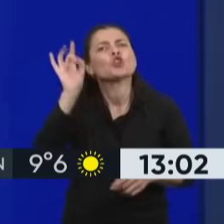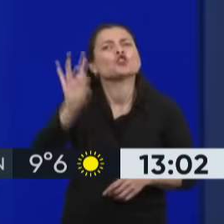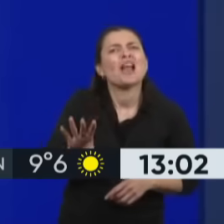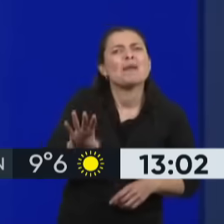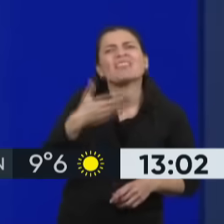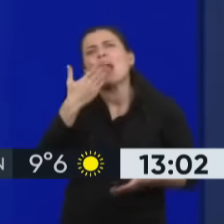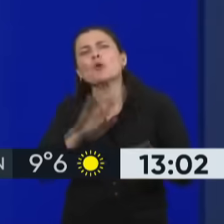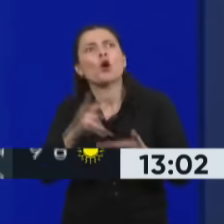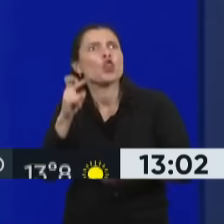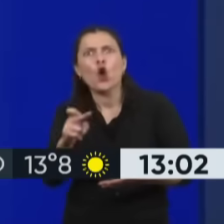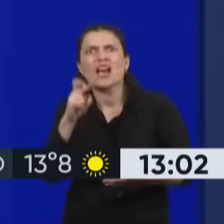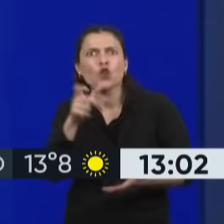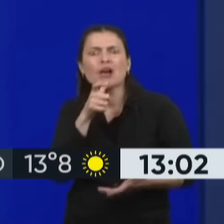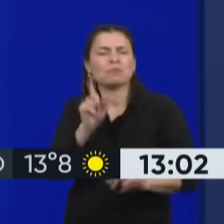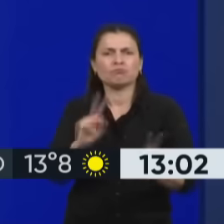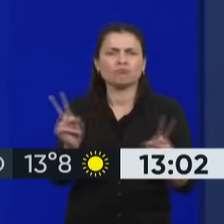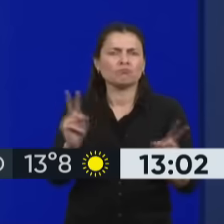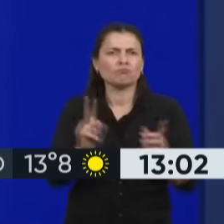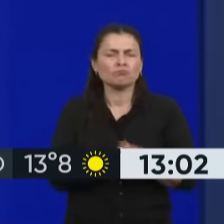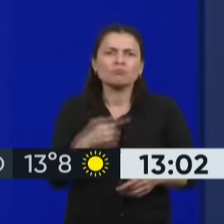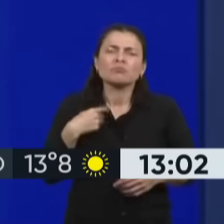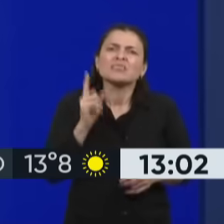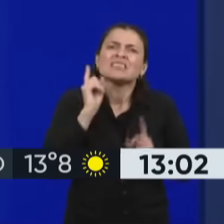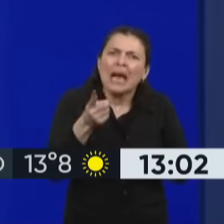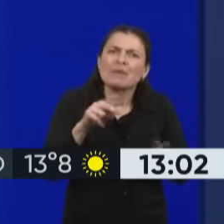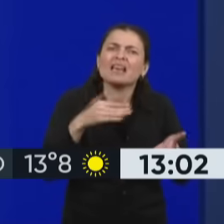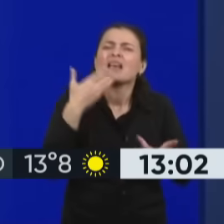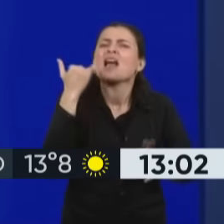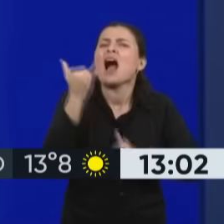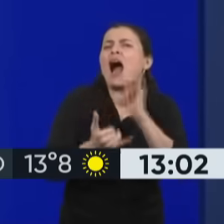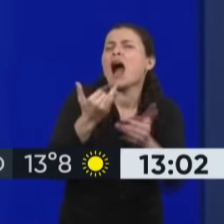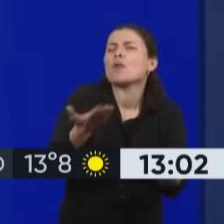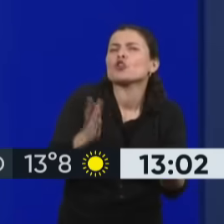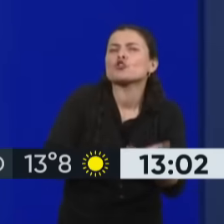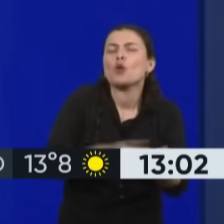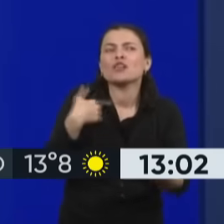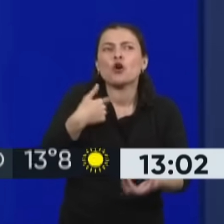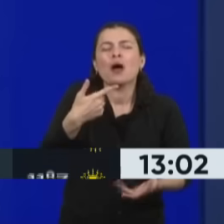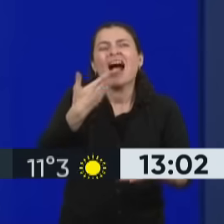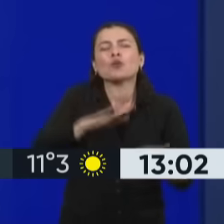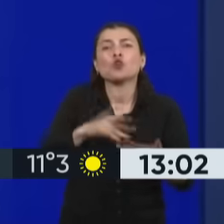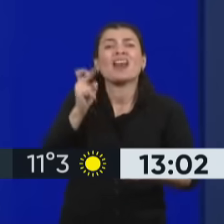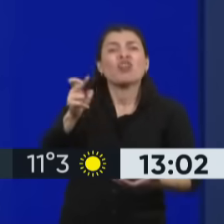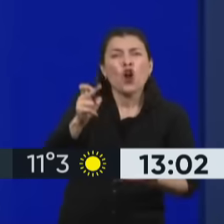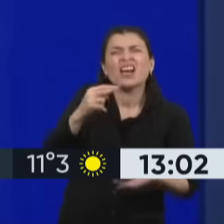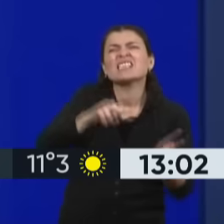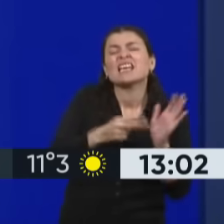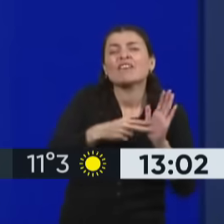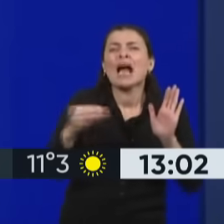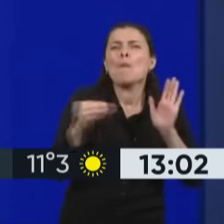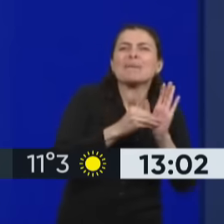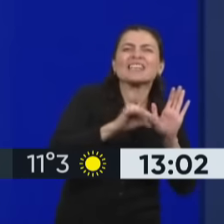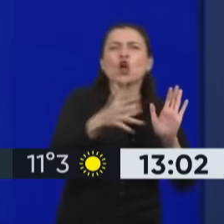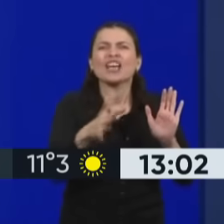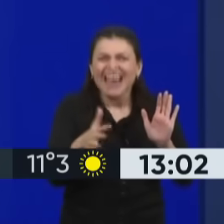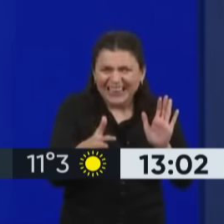dólares, porque en el fondo no es ni más ni menos que, cuando uno mira el dólar, es el precio relativo del